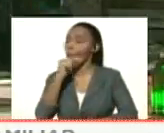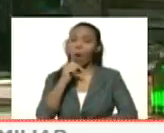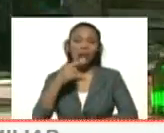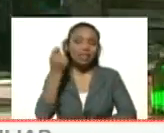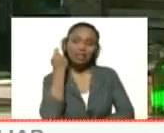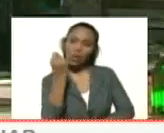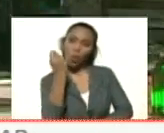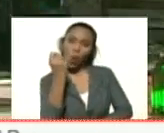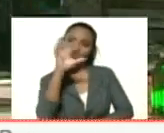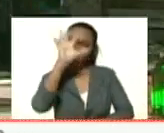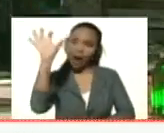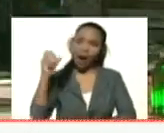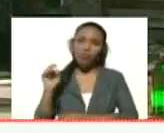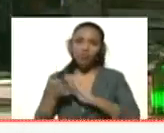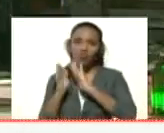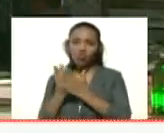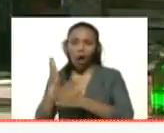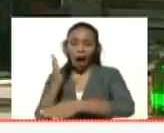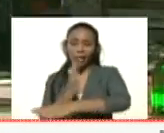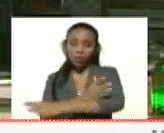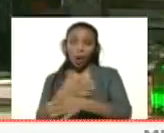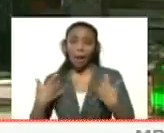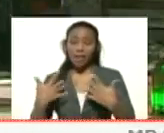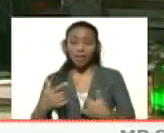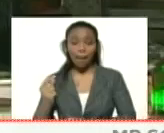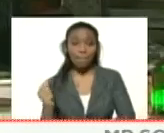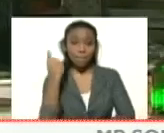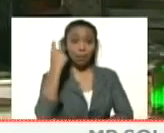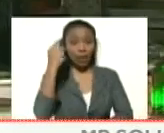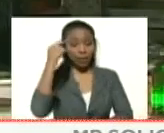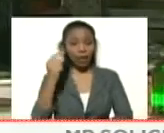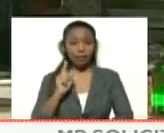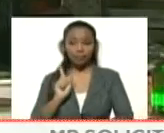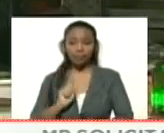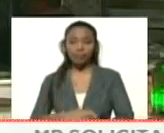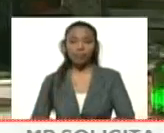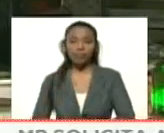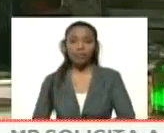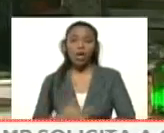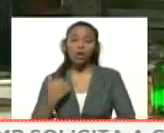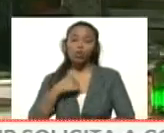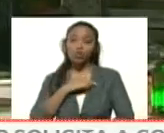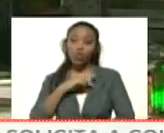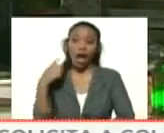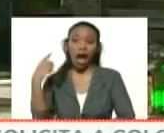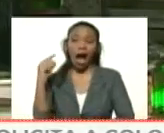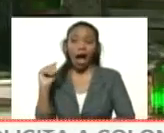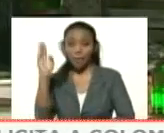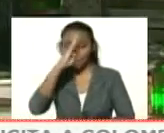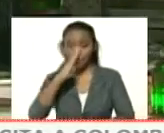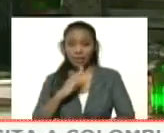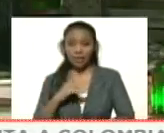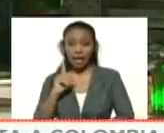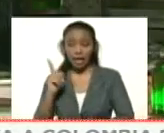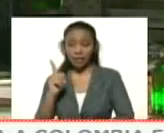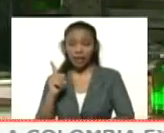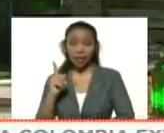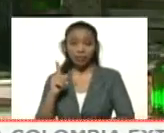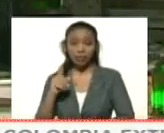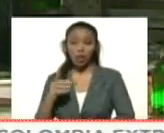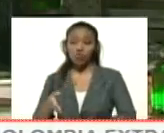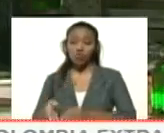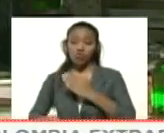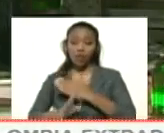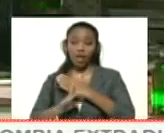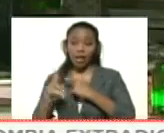mundo que haya atendido la emergencia desde el primer día. Tenemos allí el caso de Brasil, por ejemplo, a estas alturas, a pesar